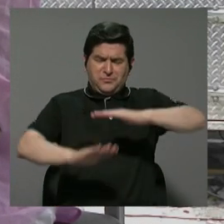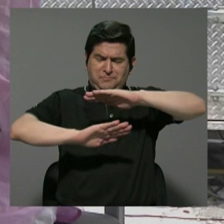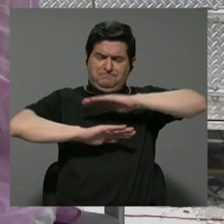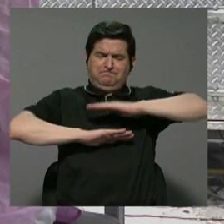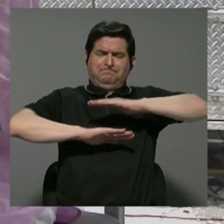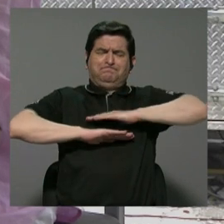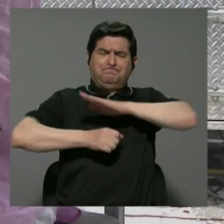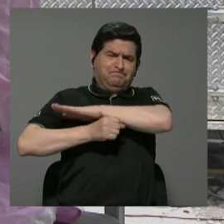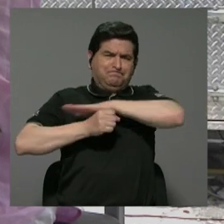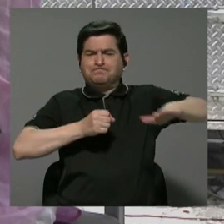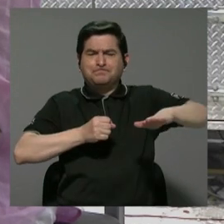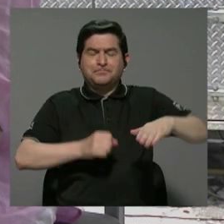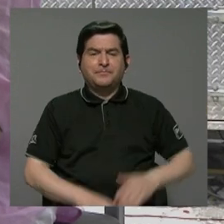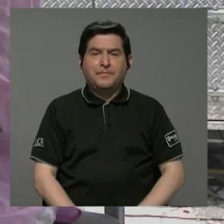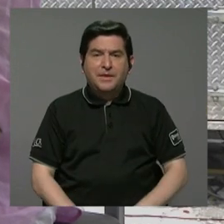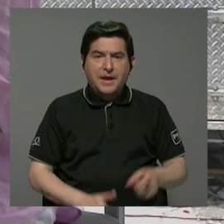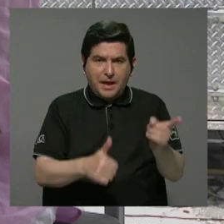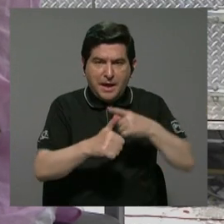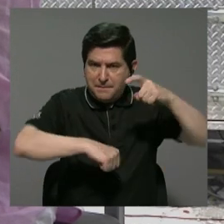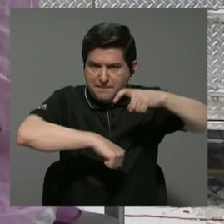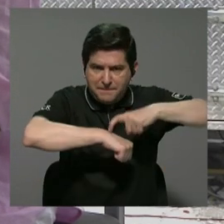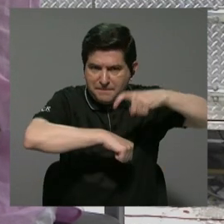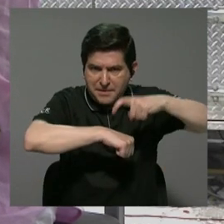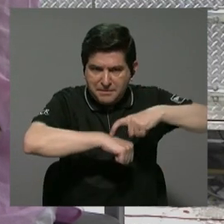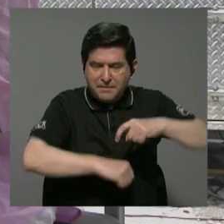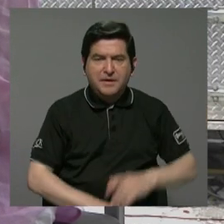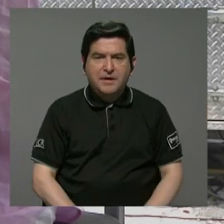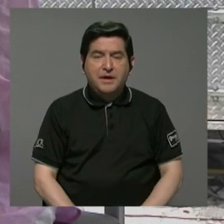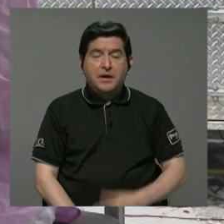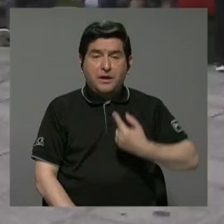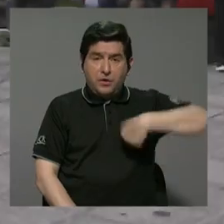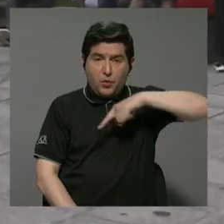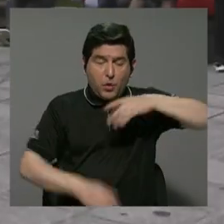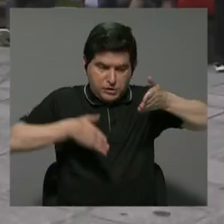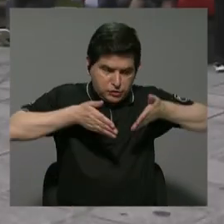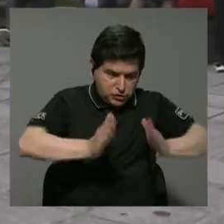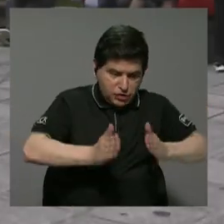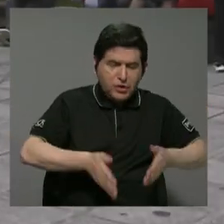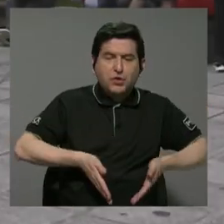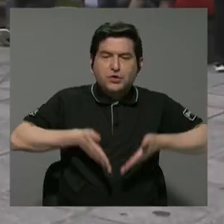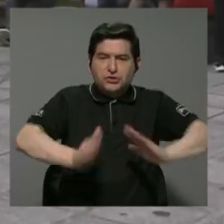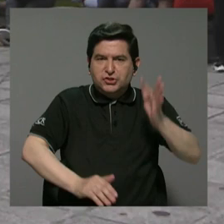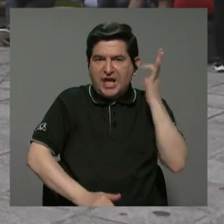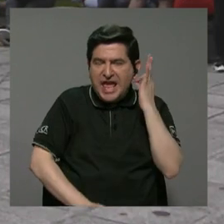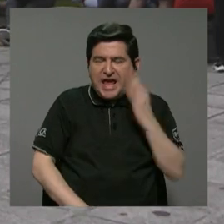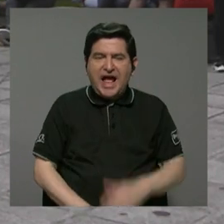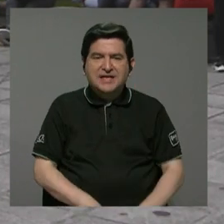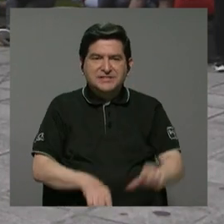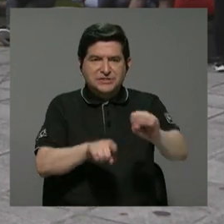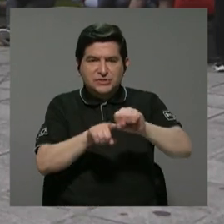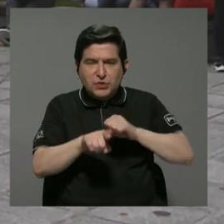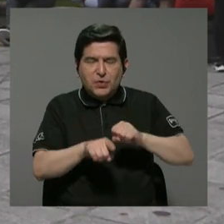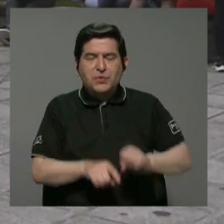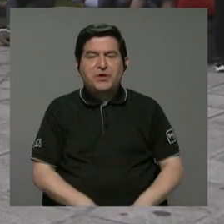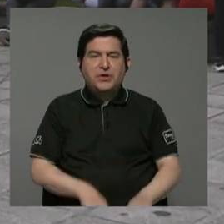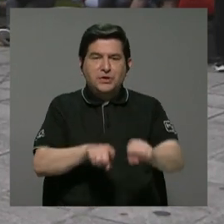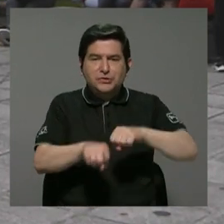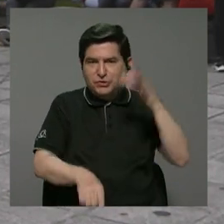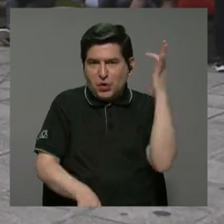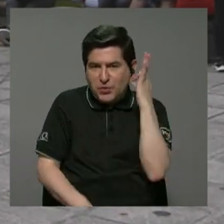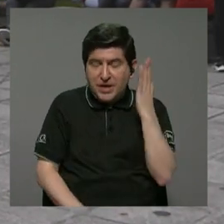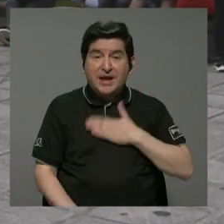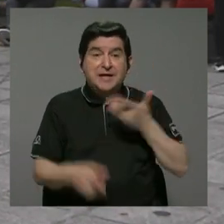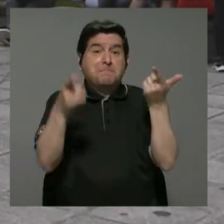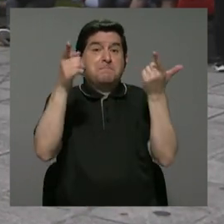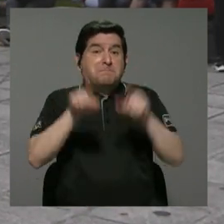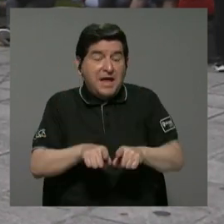satisfacción, en primera instancia por nuestros hijos, nuestras hijas, nuestros sobrinos, nuestras sobrinas, y en mi